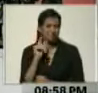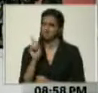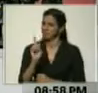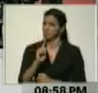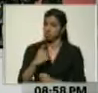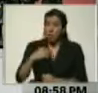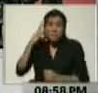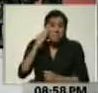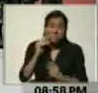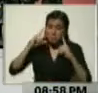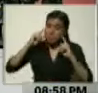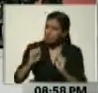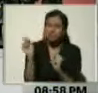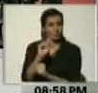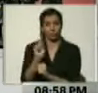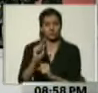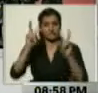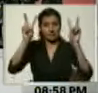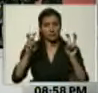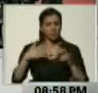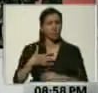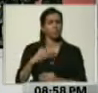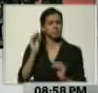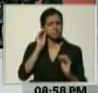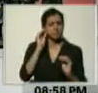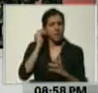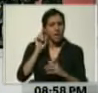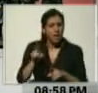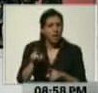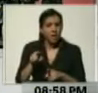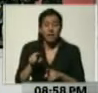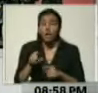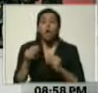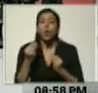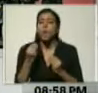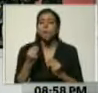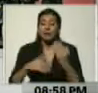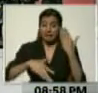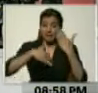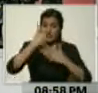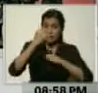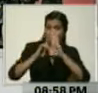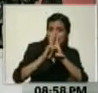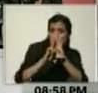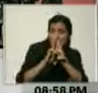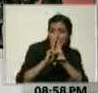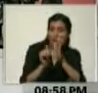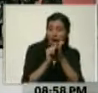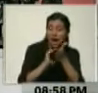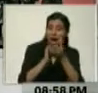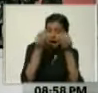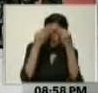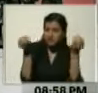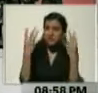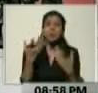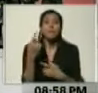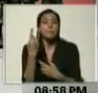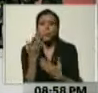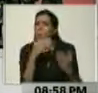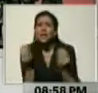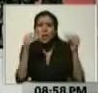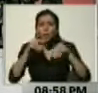tema, pero el sentido común me dice que no puede haber una ley de amnistía si no hay un gran acuerdo nacional. Y si las